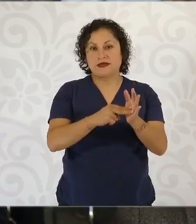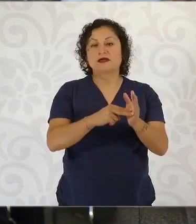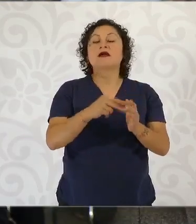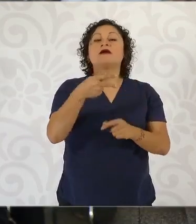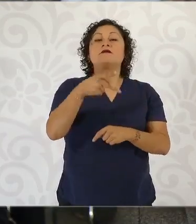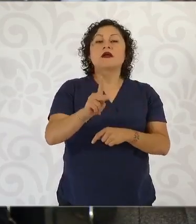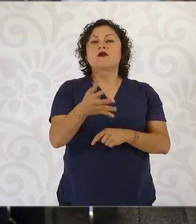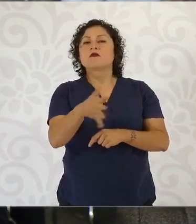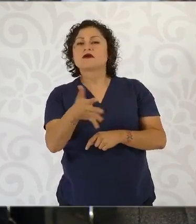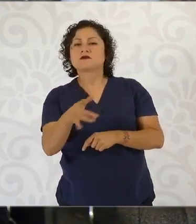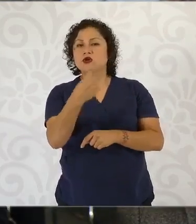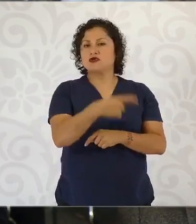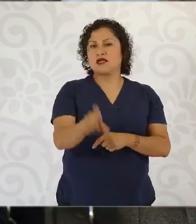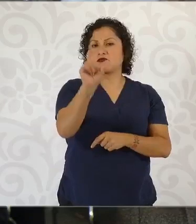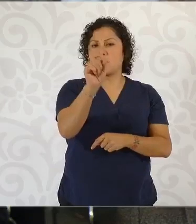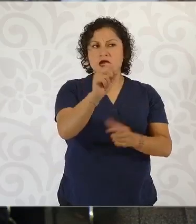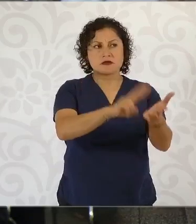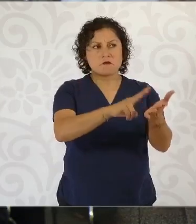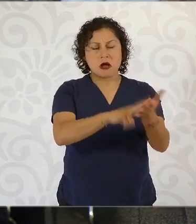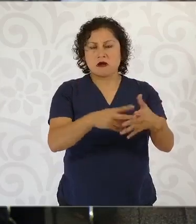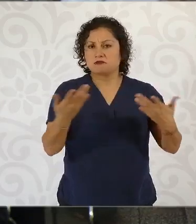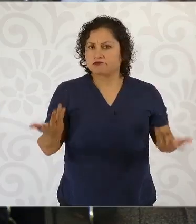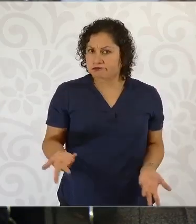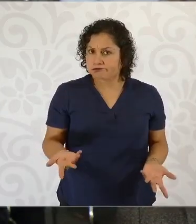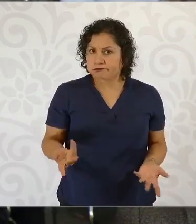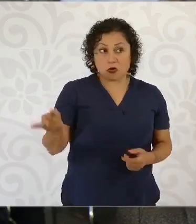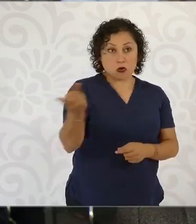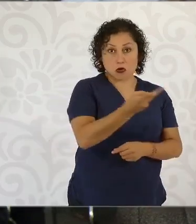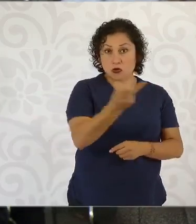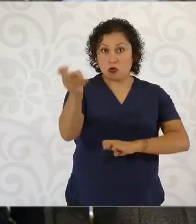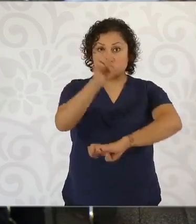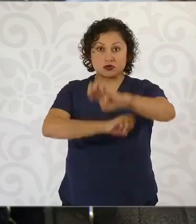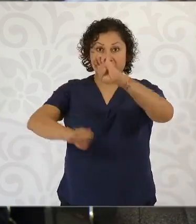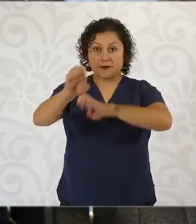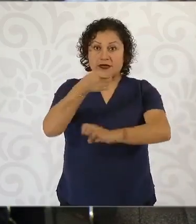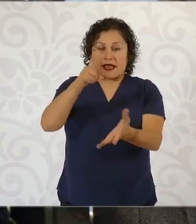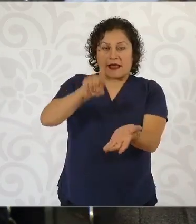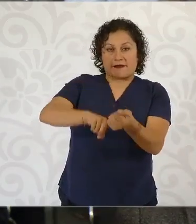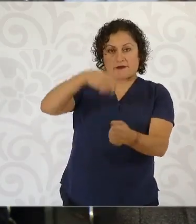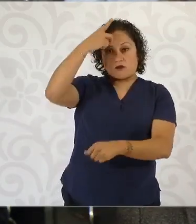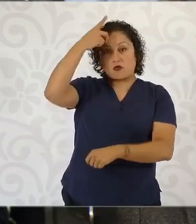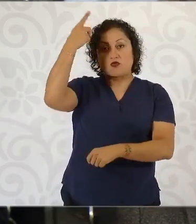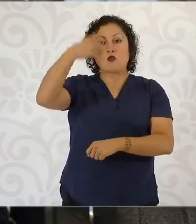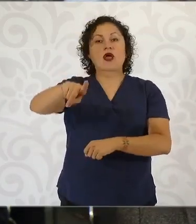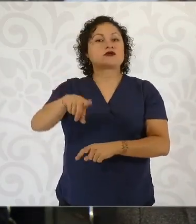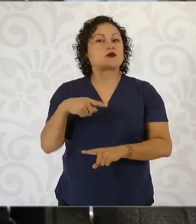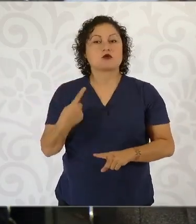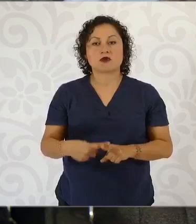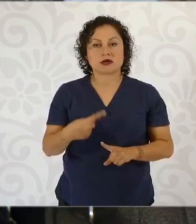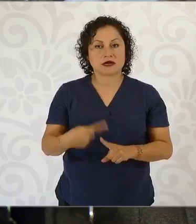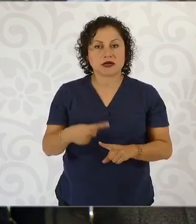menos. Estas empresas son los dueños de las empresas